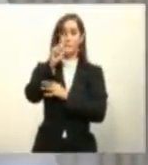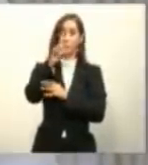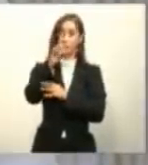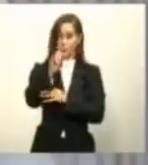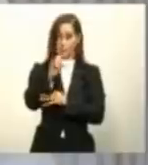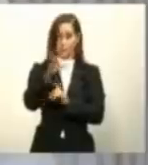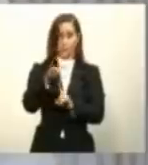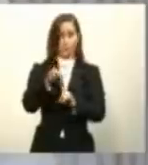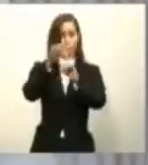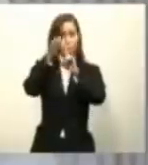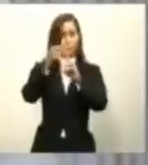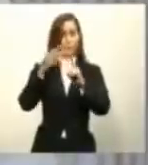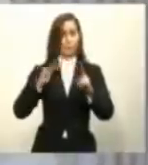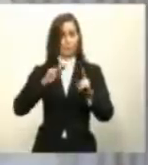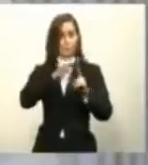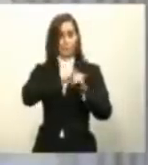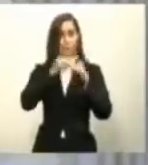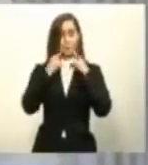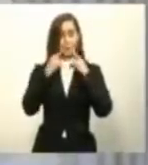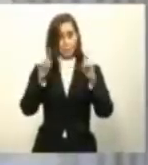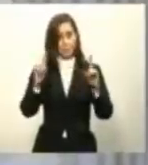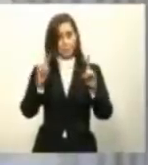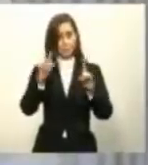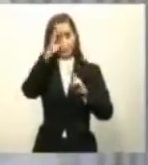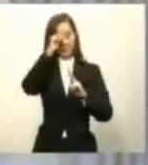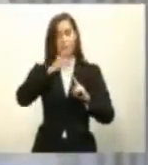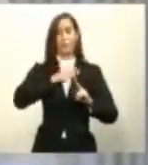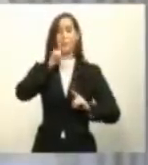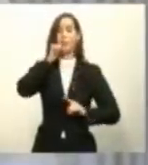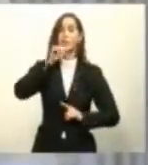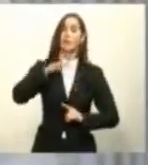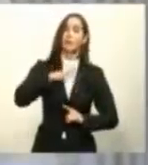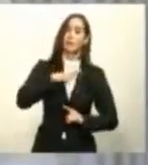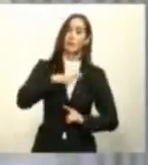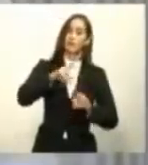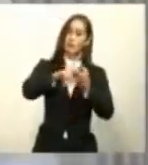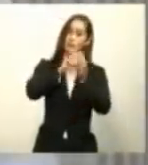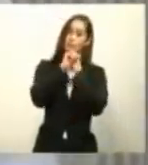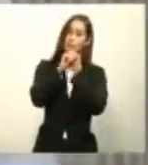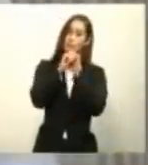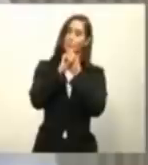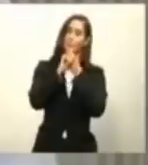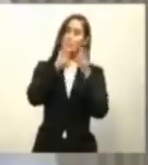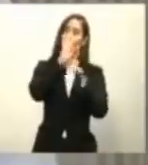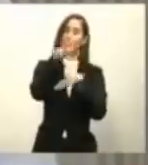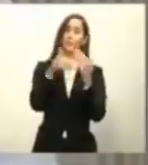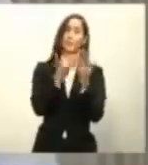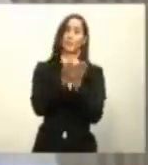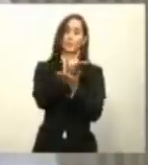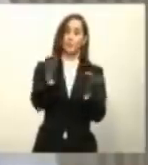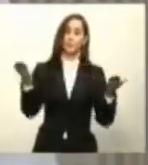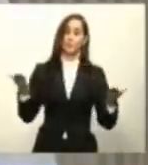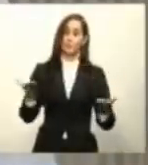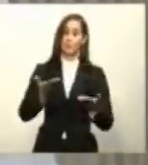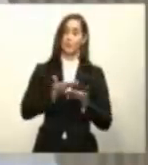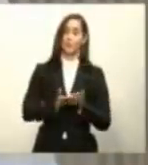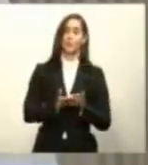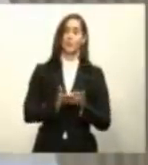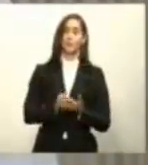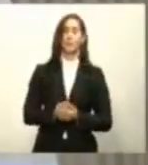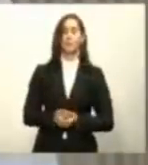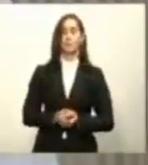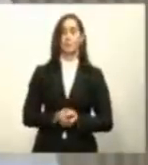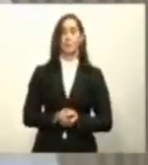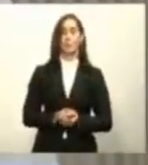Distinguidos miembros de la prensa. Señoras y señores, amigos y amigas todos. El